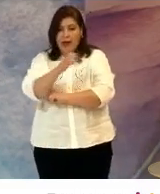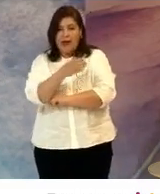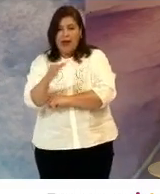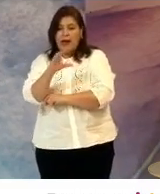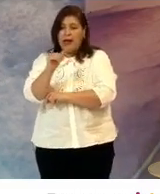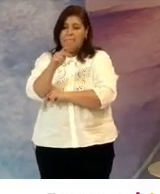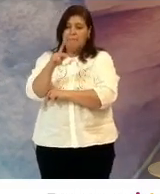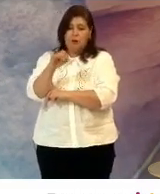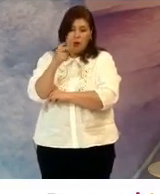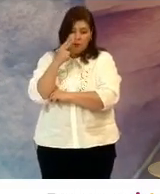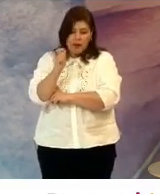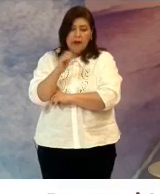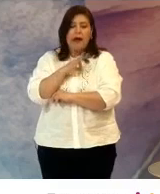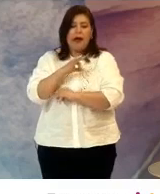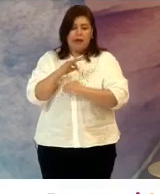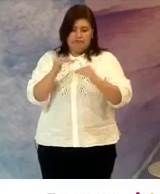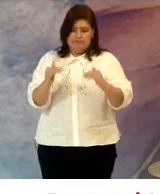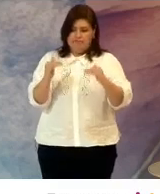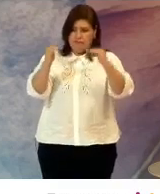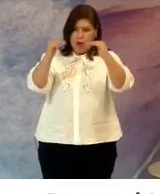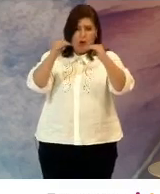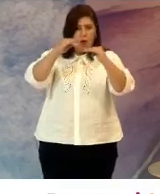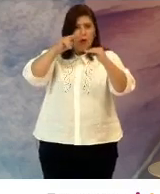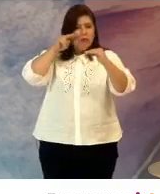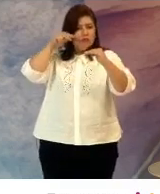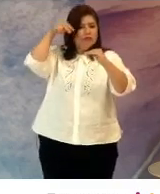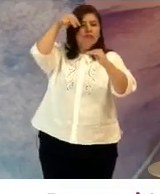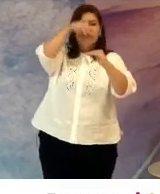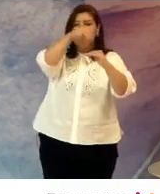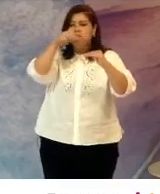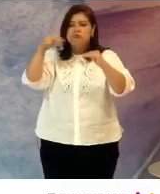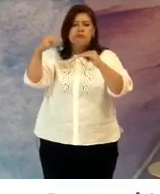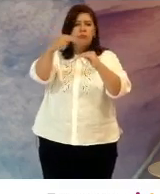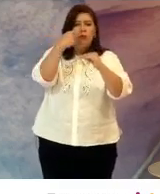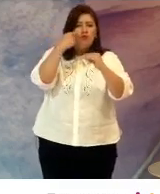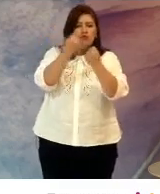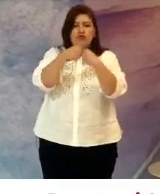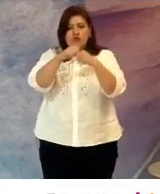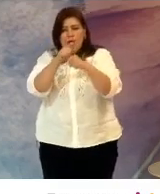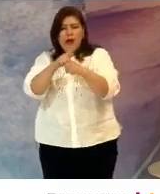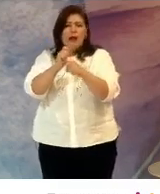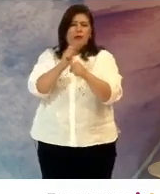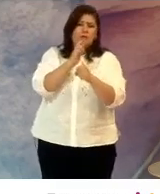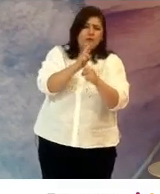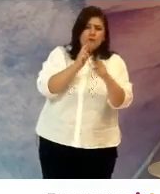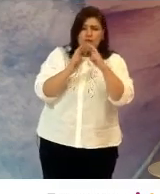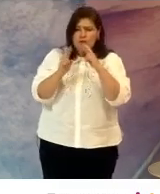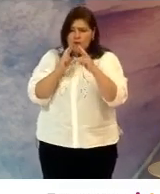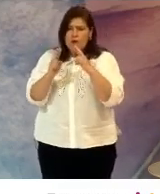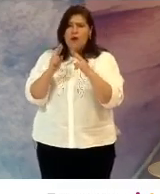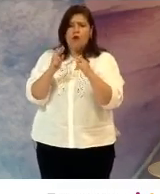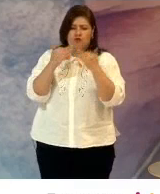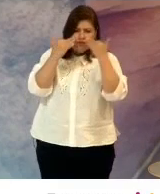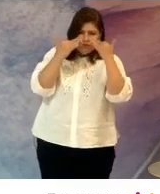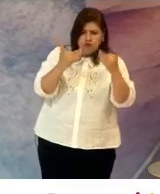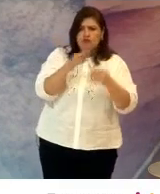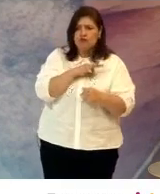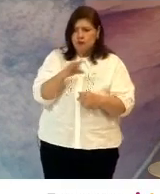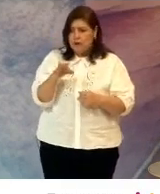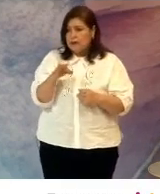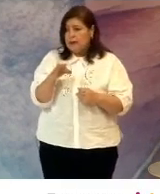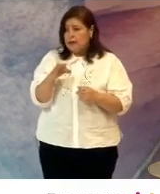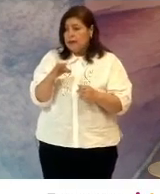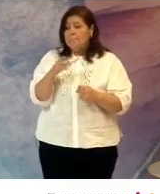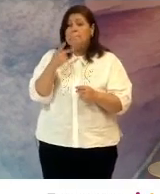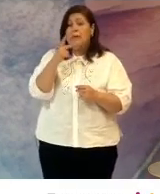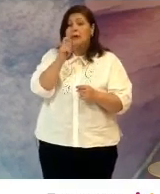tenemos la superficie visible de los sistemas sociales, los resultados prácticos y todo lo que podemos absorber.